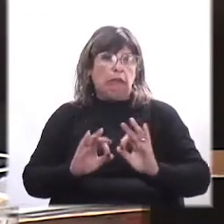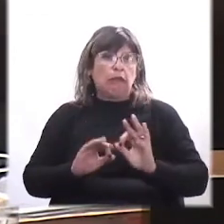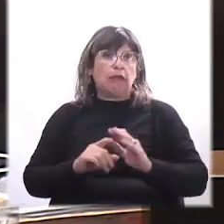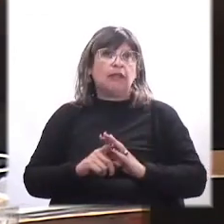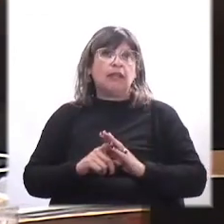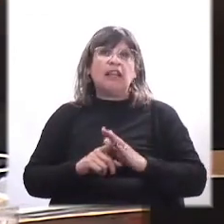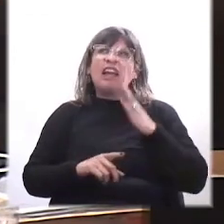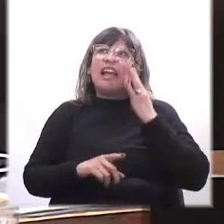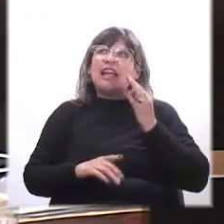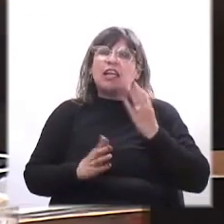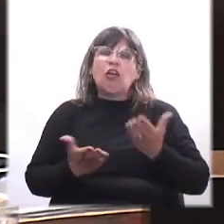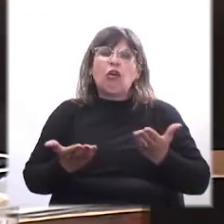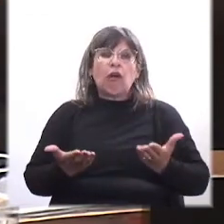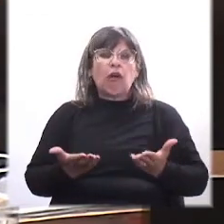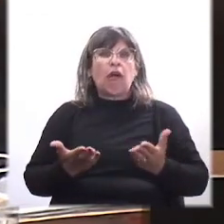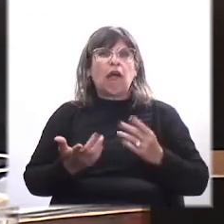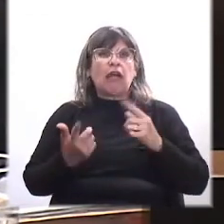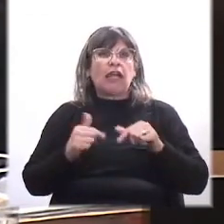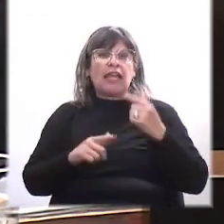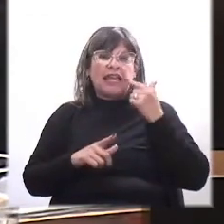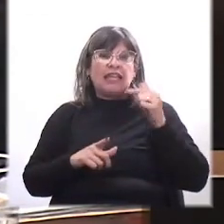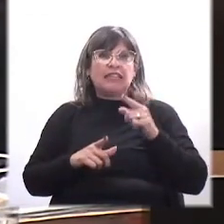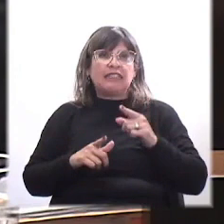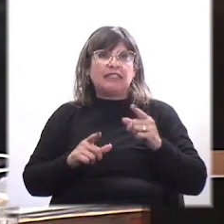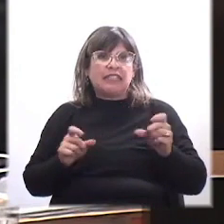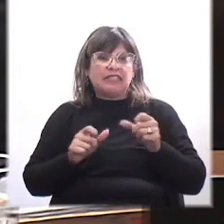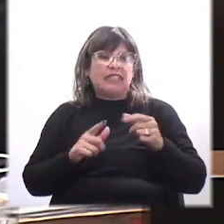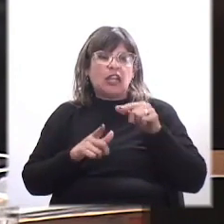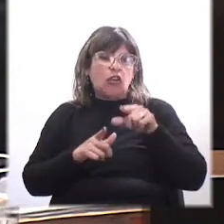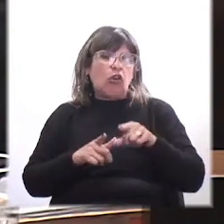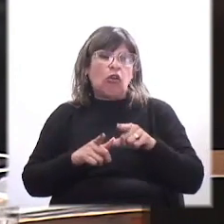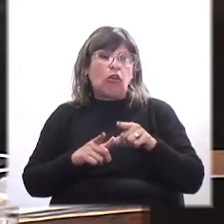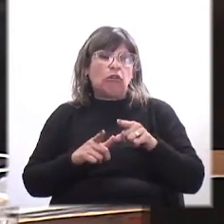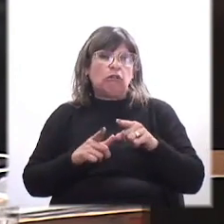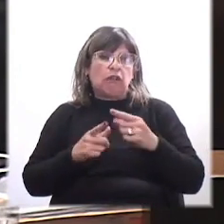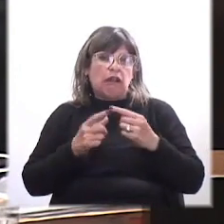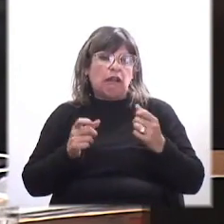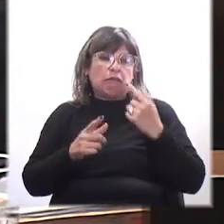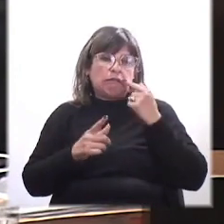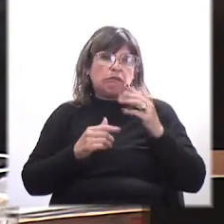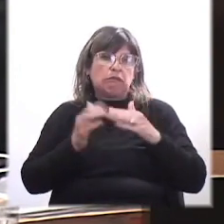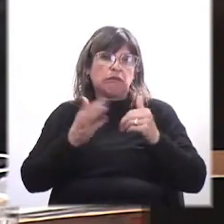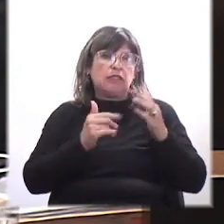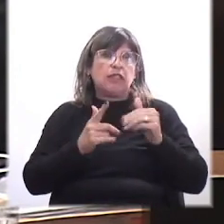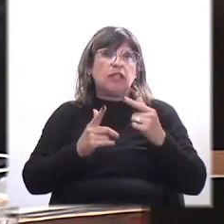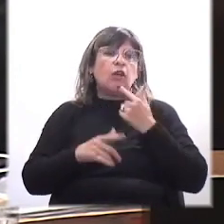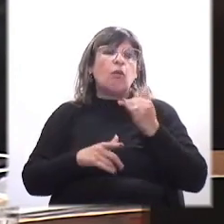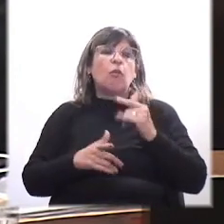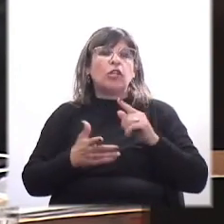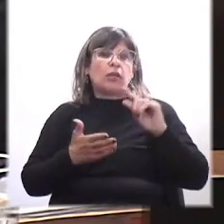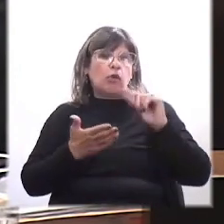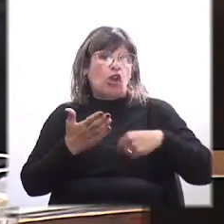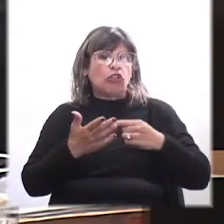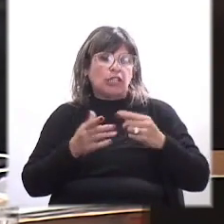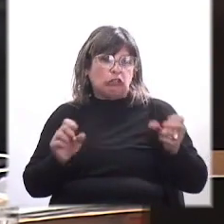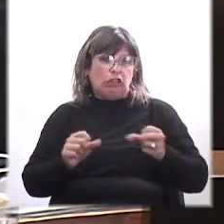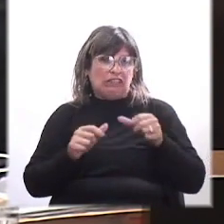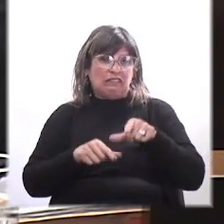lo que llevaron a realizar las operaciones materiales, como por ejemplo las contrataciones